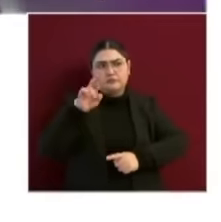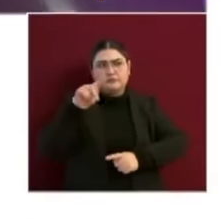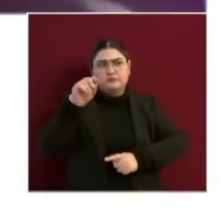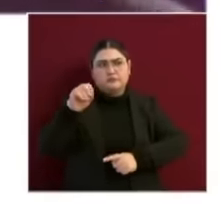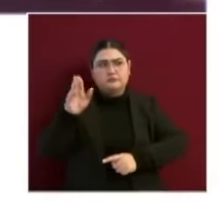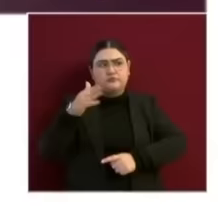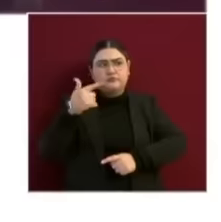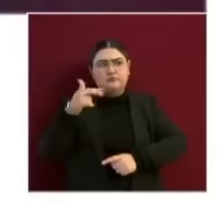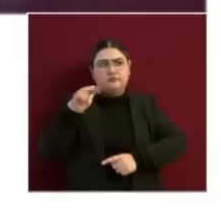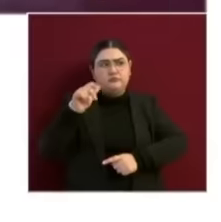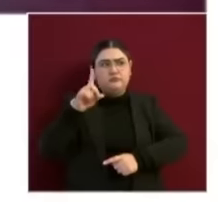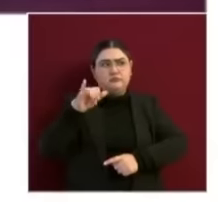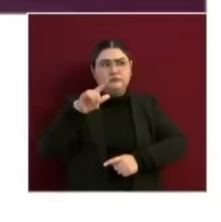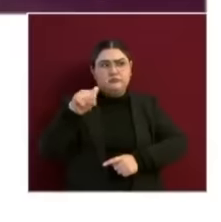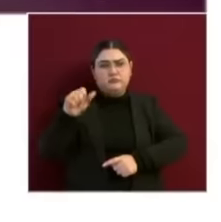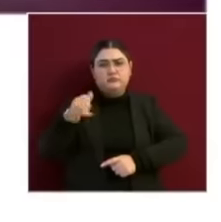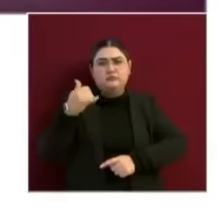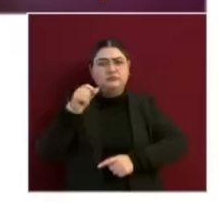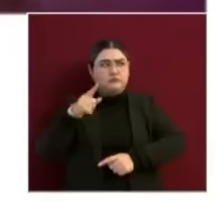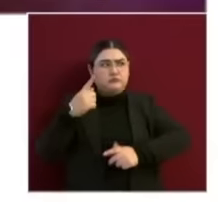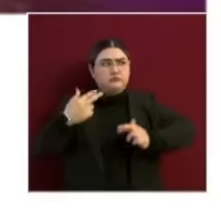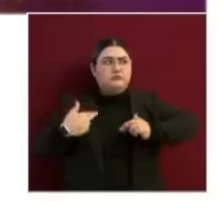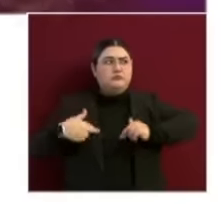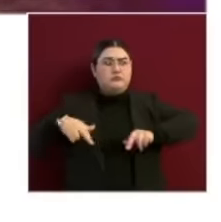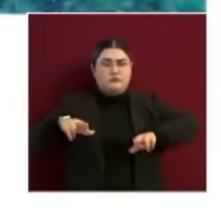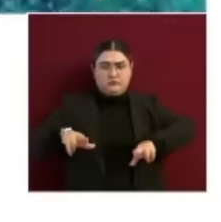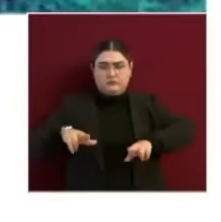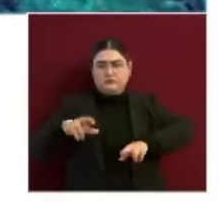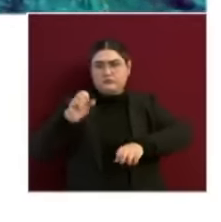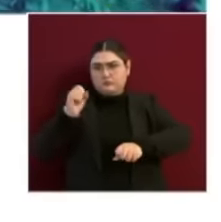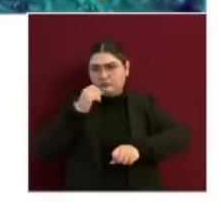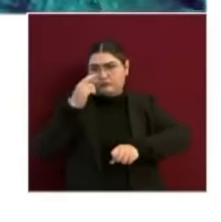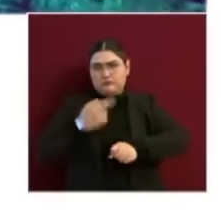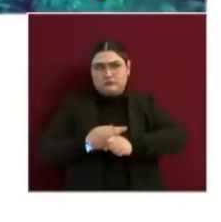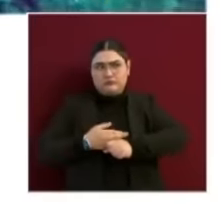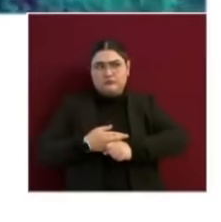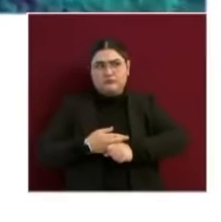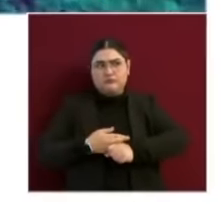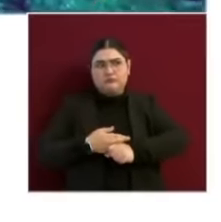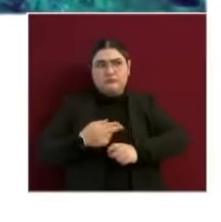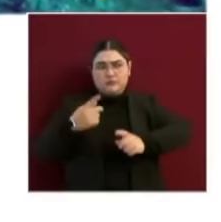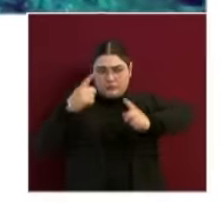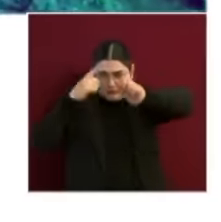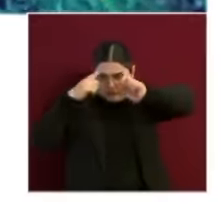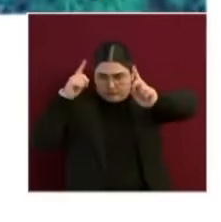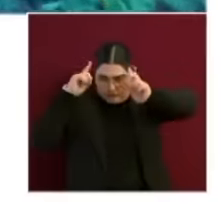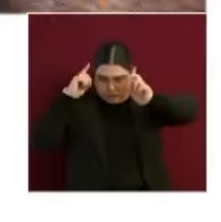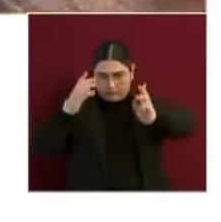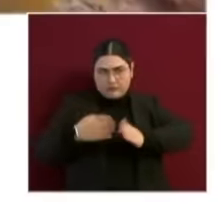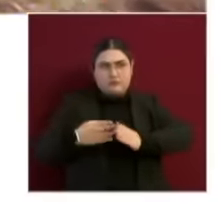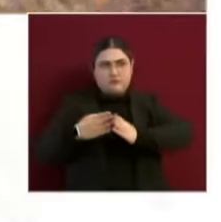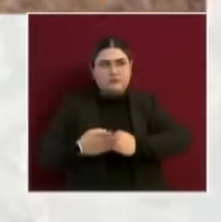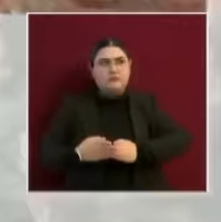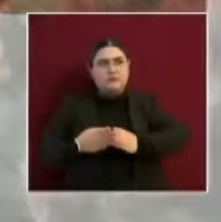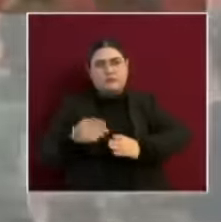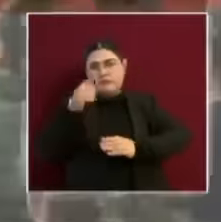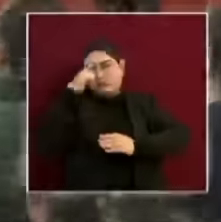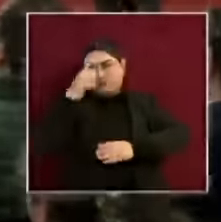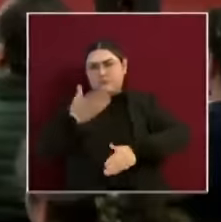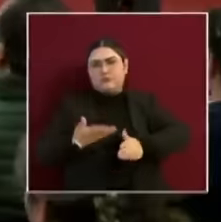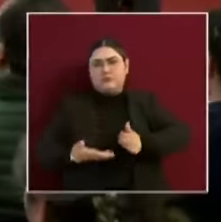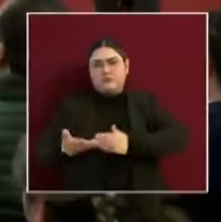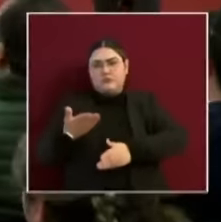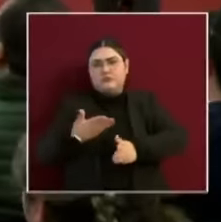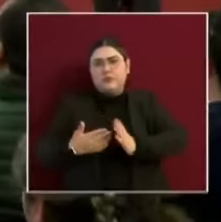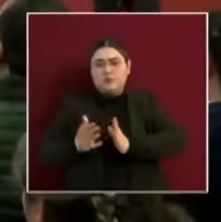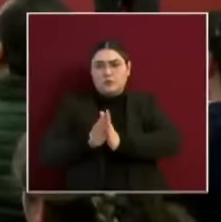Gradillas, y nos acompaña también un representante de la Secretaría de Marina, para que nos compartan,